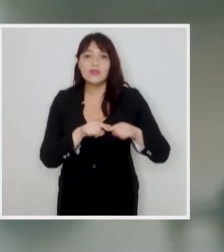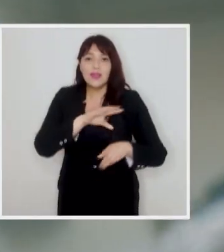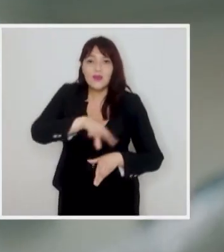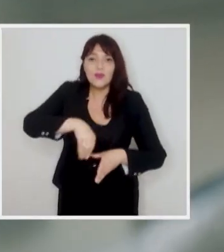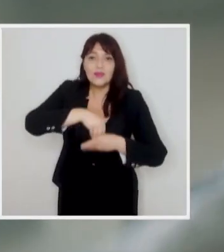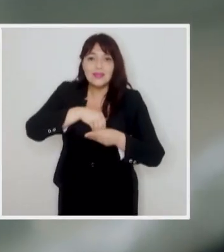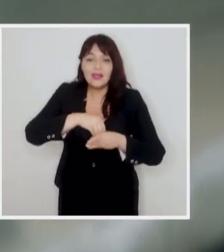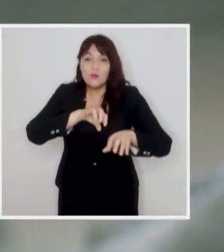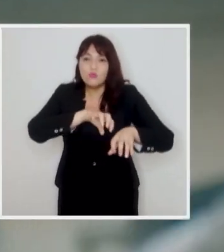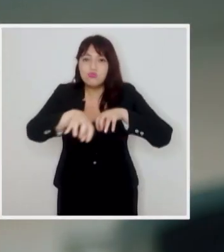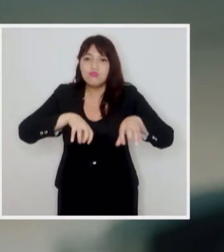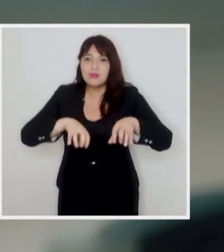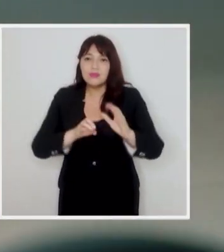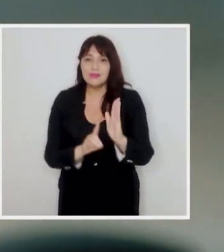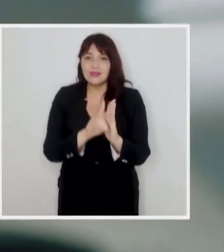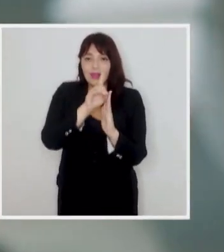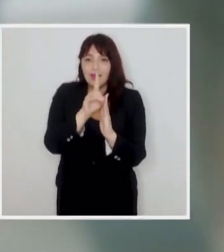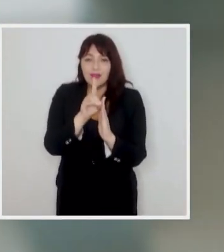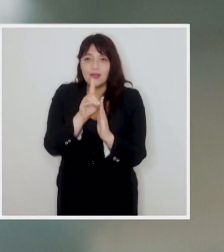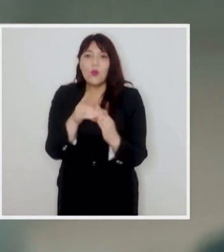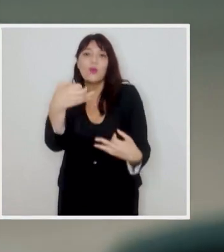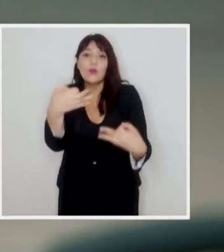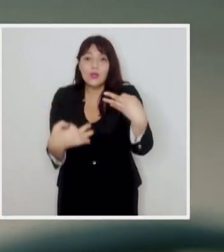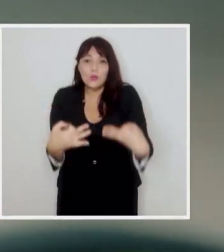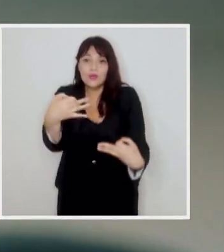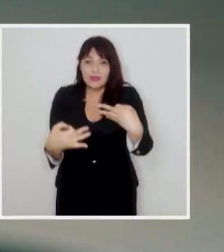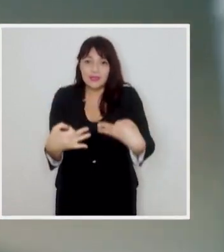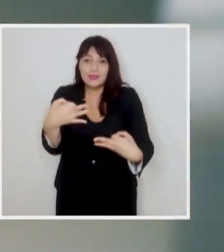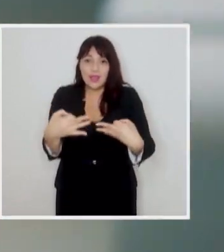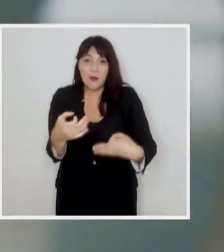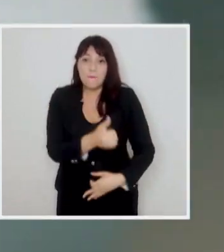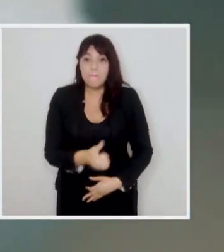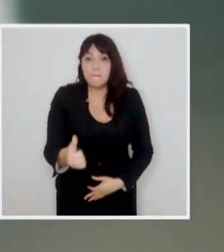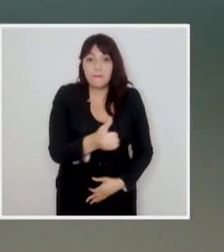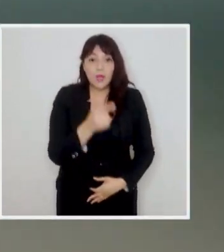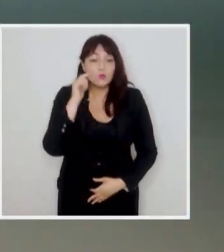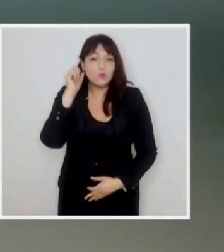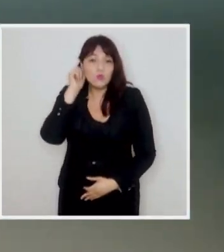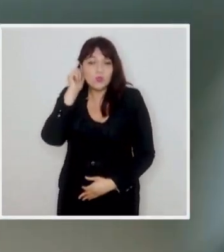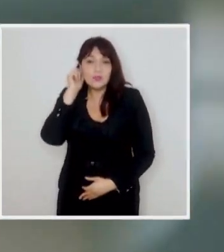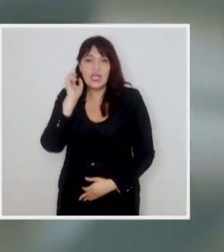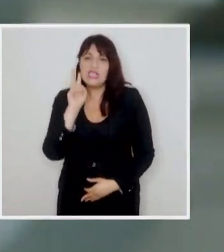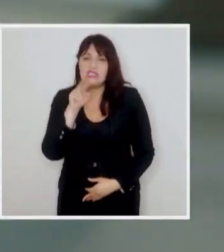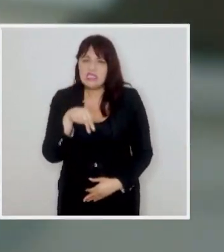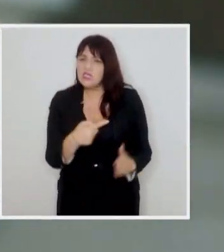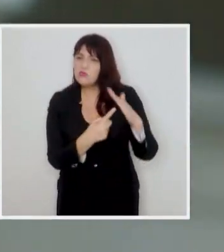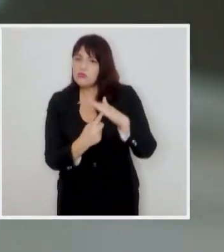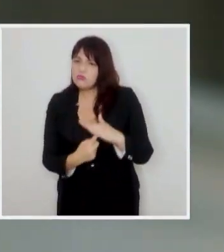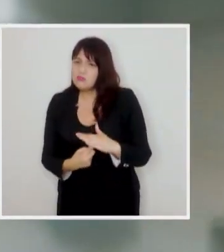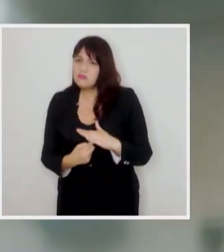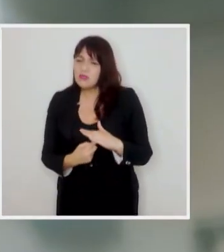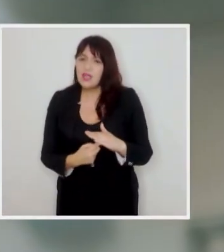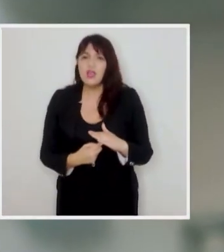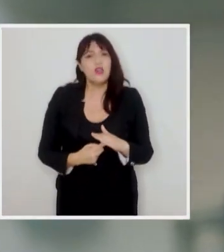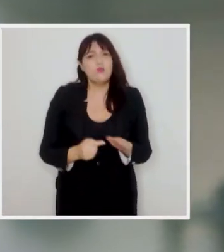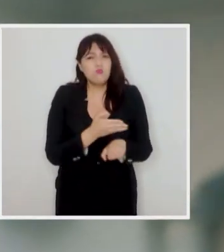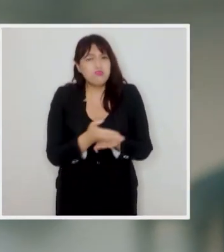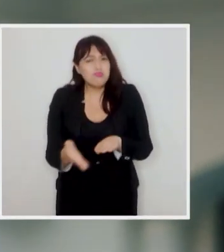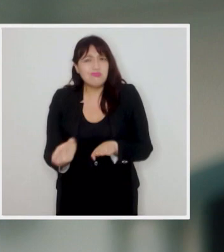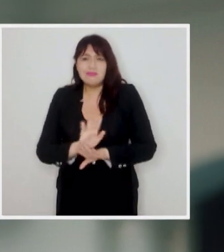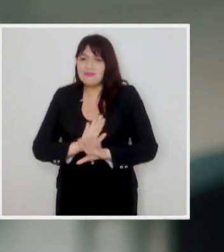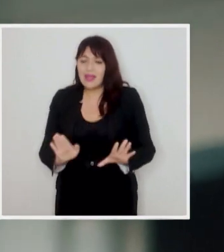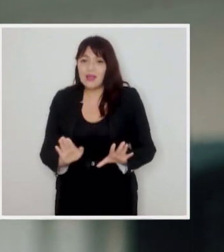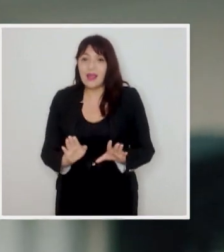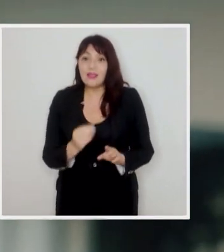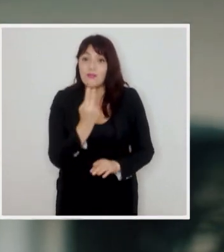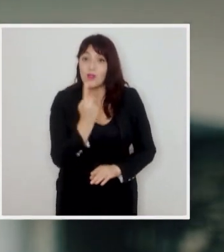Una sociedad inclusiva distribuye su desarrollo en forma de justicia para todas y todas, sin distinción, sin dejar